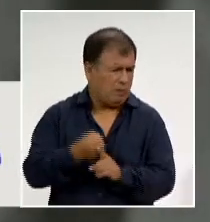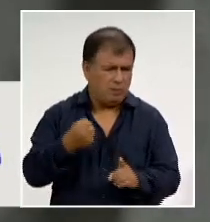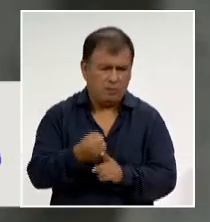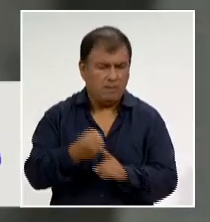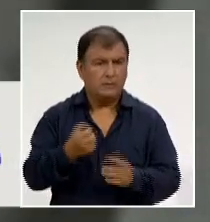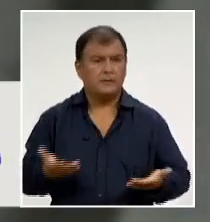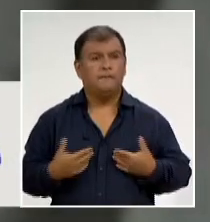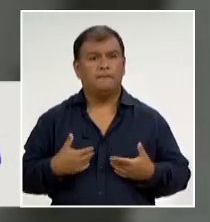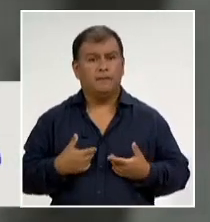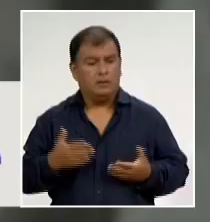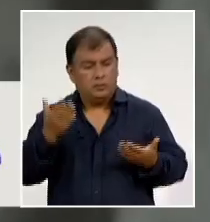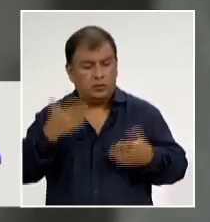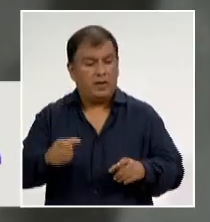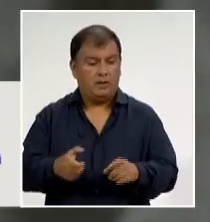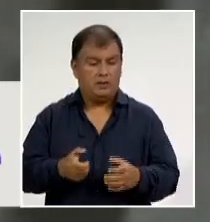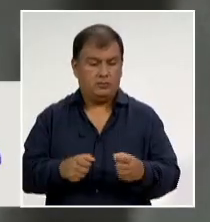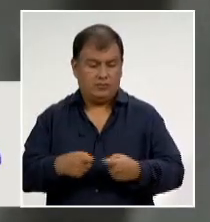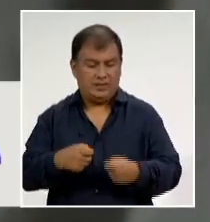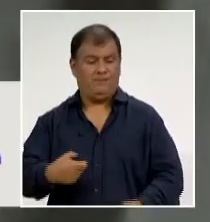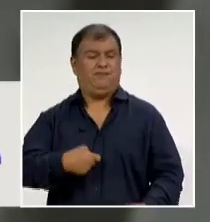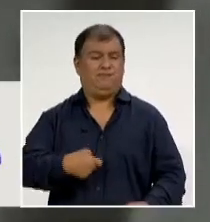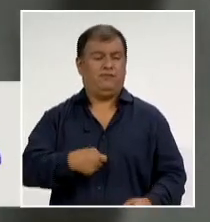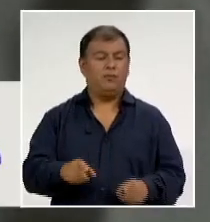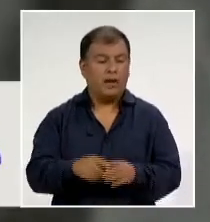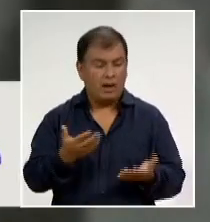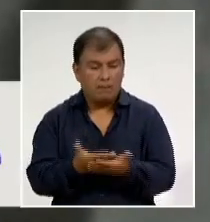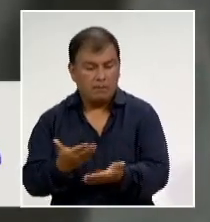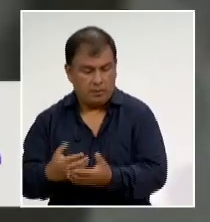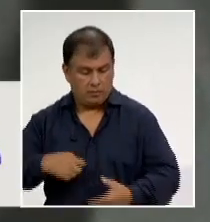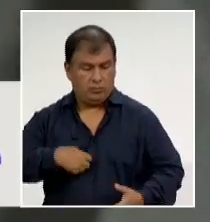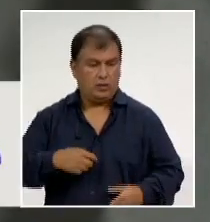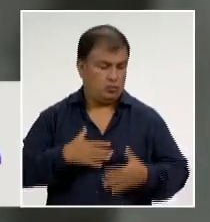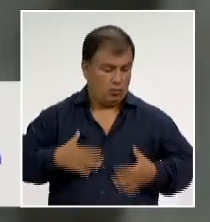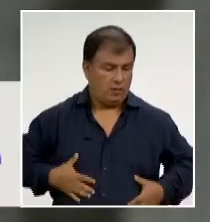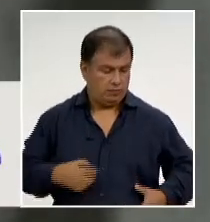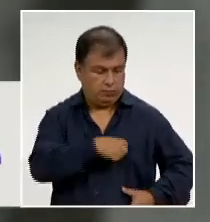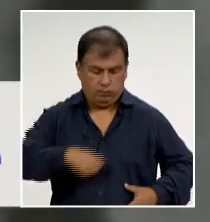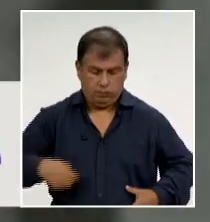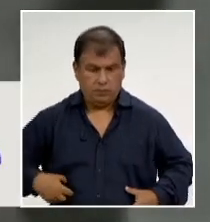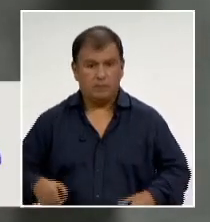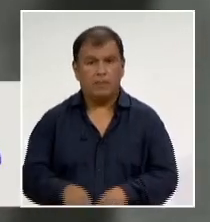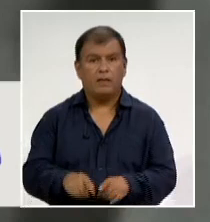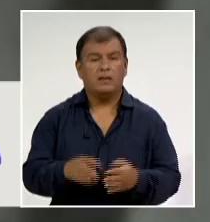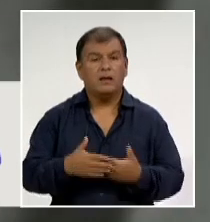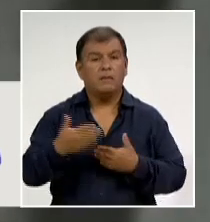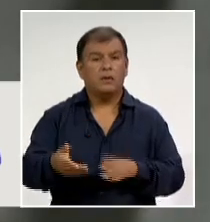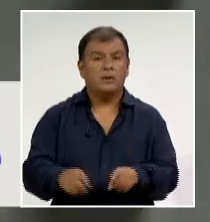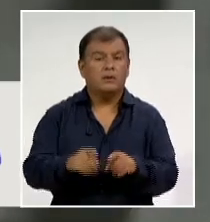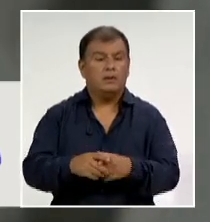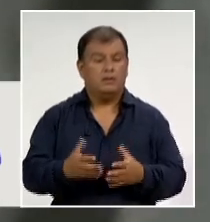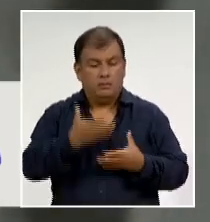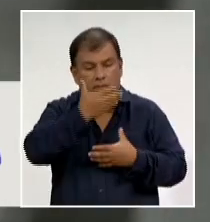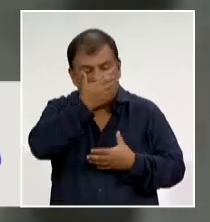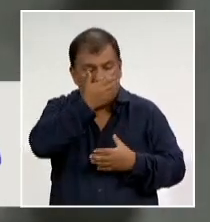golpeado. Los habían electrocutado, porque hay señales de electroshock en sus cuerpos. Y luego habrían sido